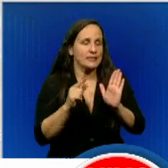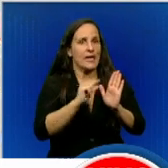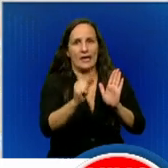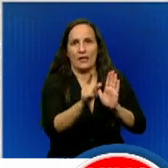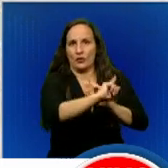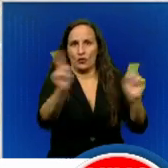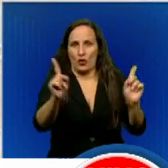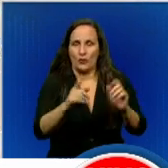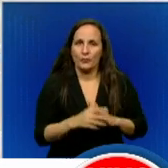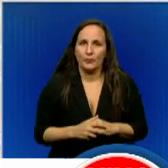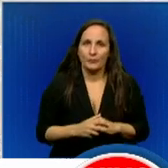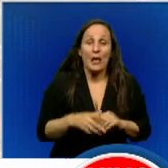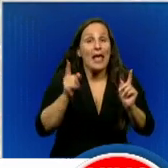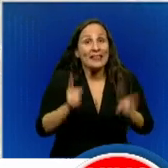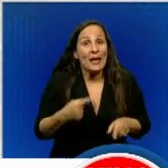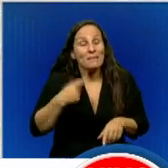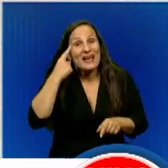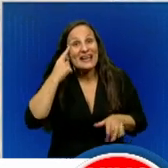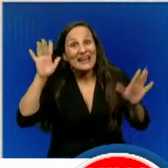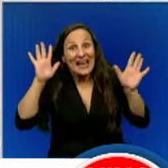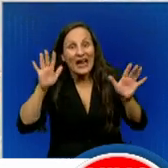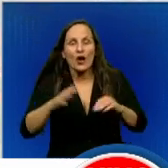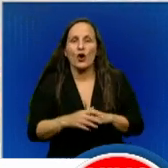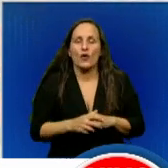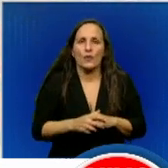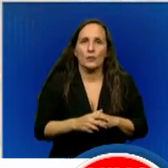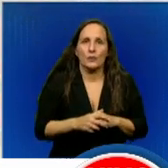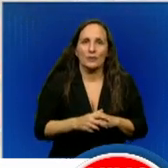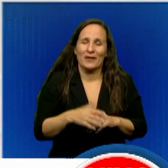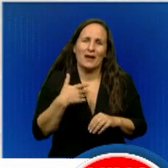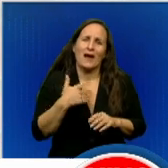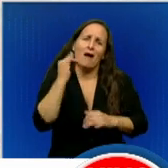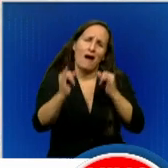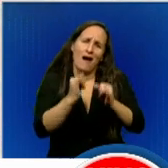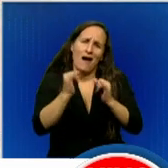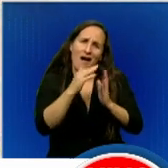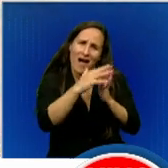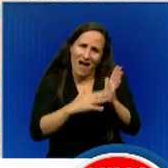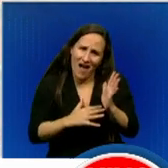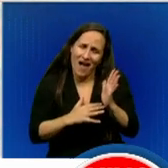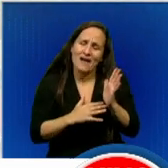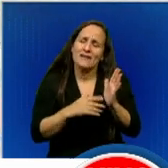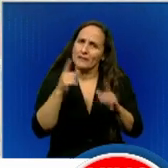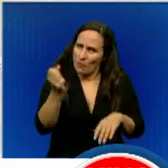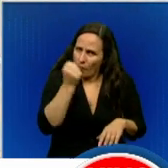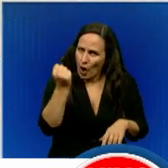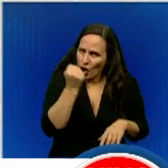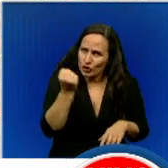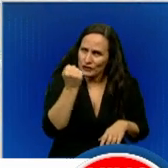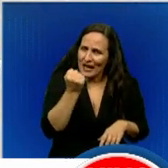también creo que dentro del marco de todo lo que acabo de comentar es importante